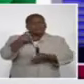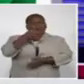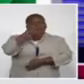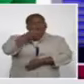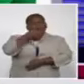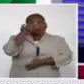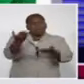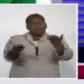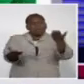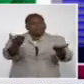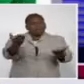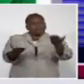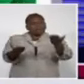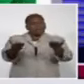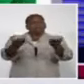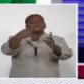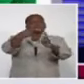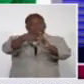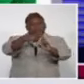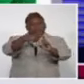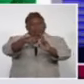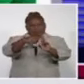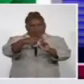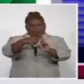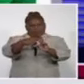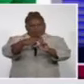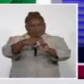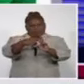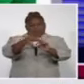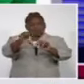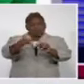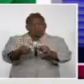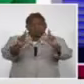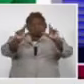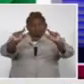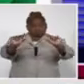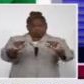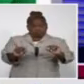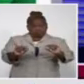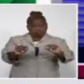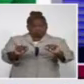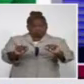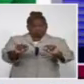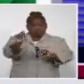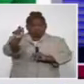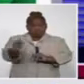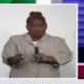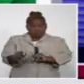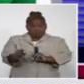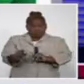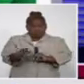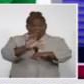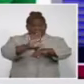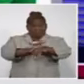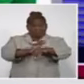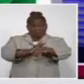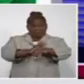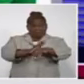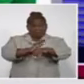balance positivo desde el punto de vista de reducción del número de activos. Y con